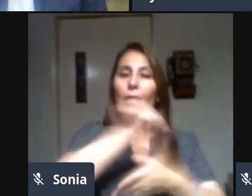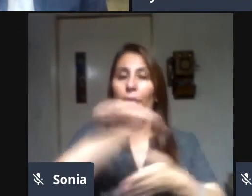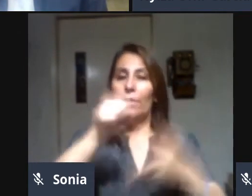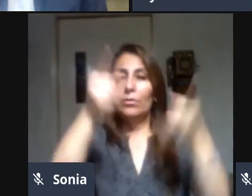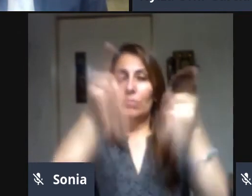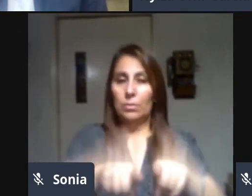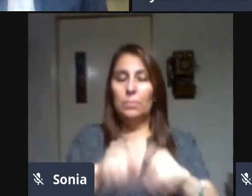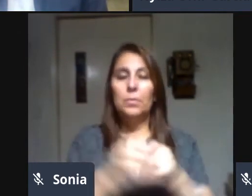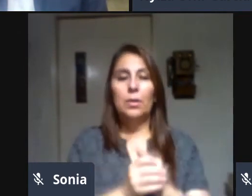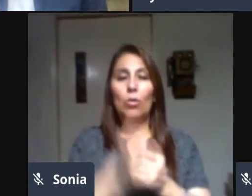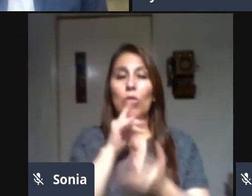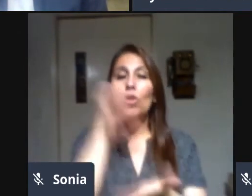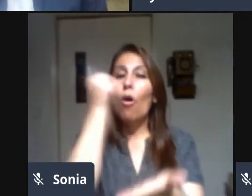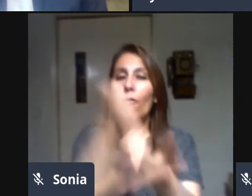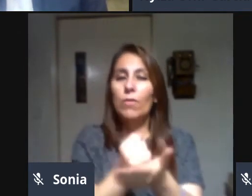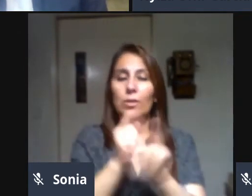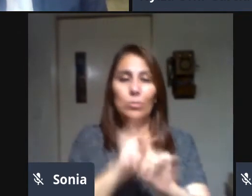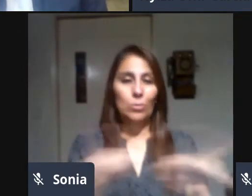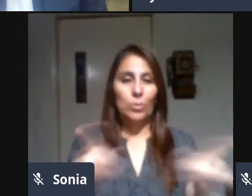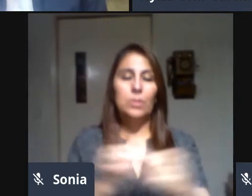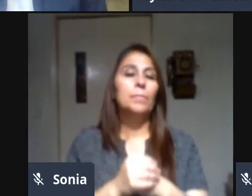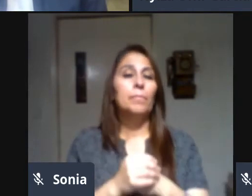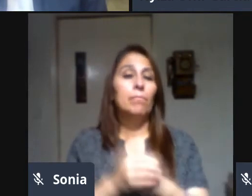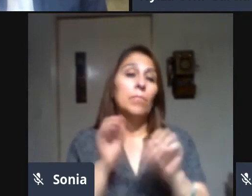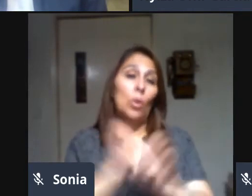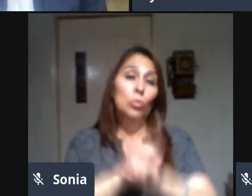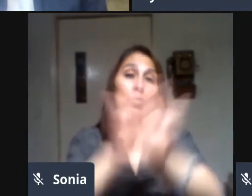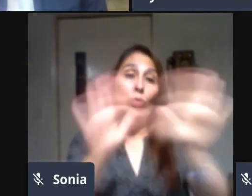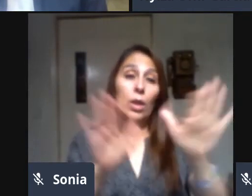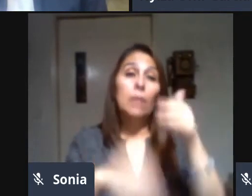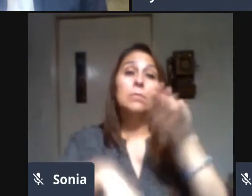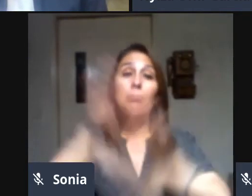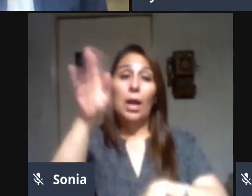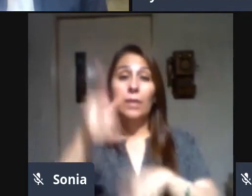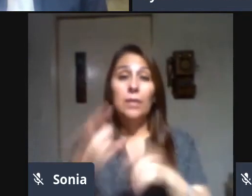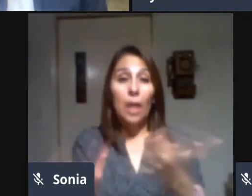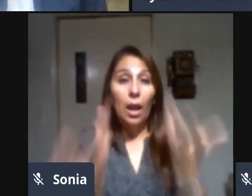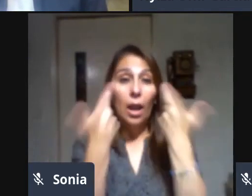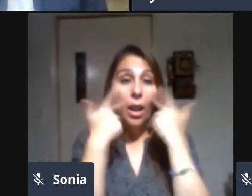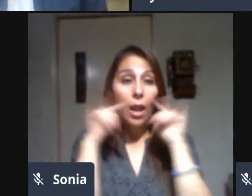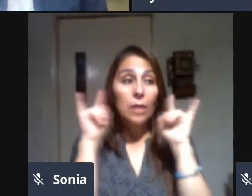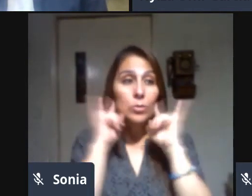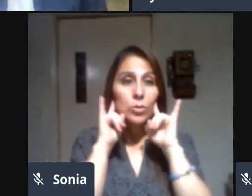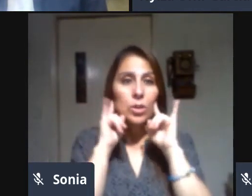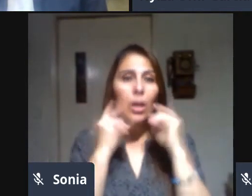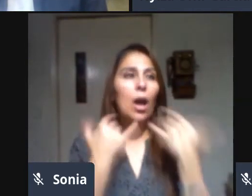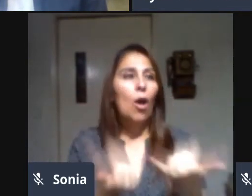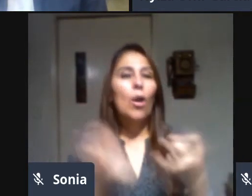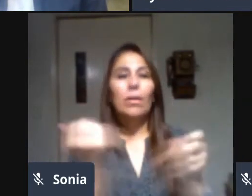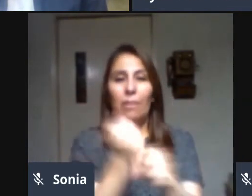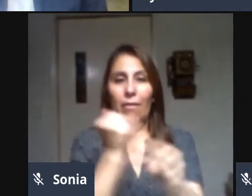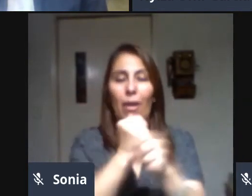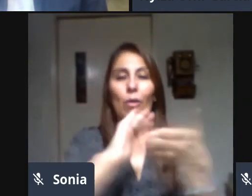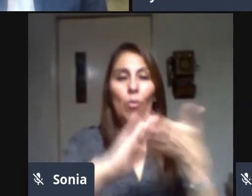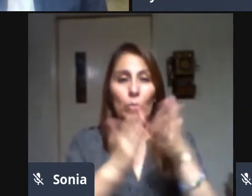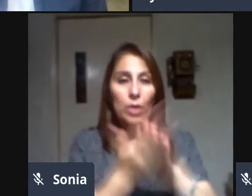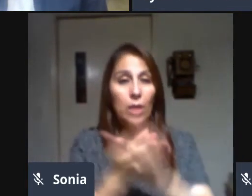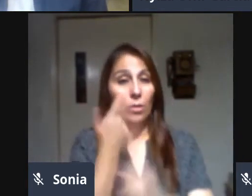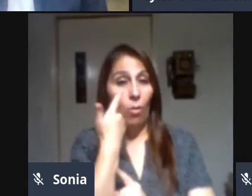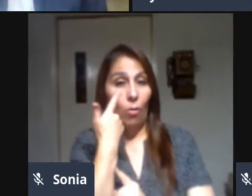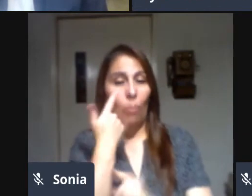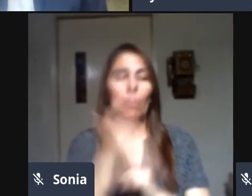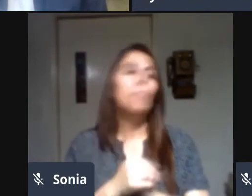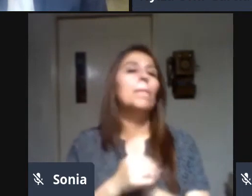pues usted es particularmente las personas que nos están escuchando trabajan desde sus comunidades y allí quiero finalizar con